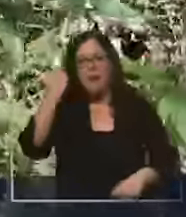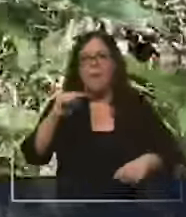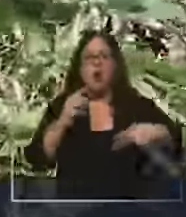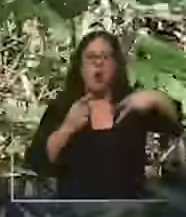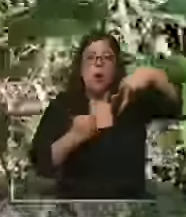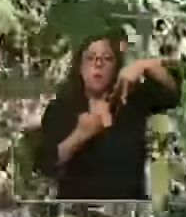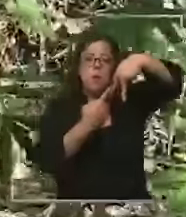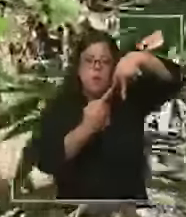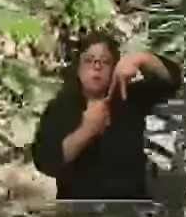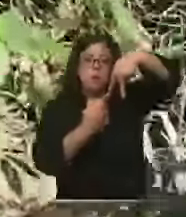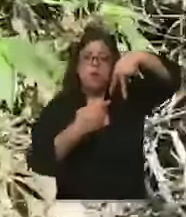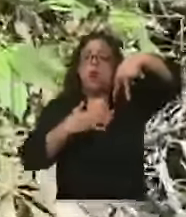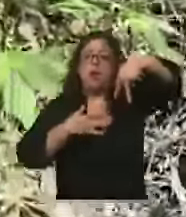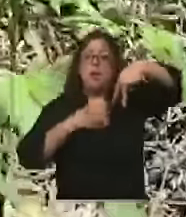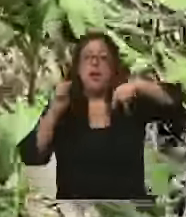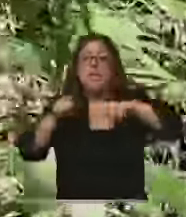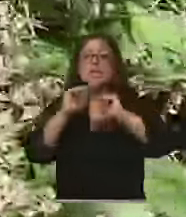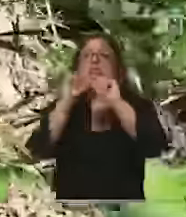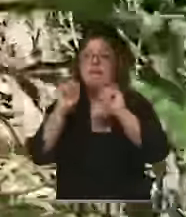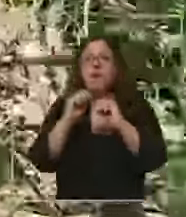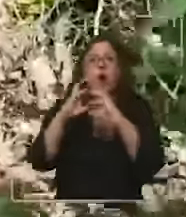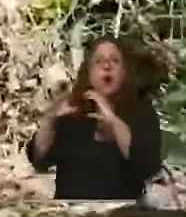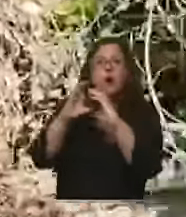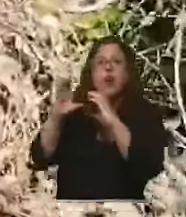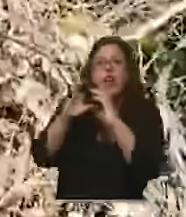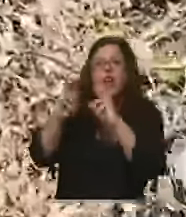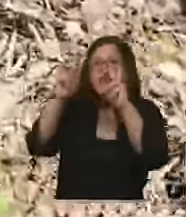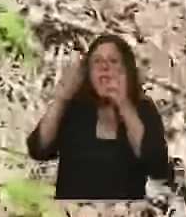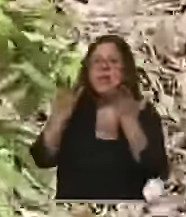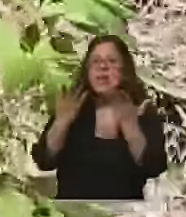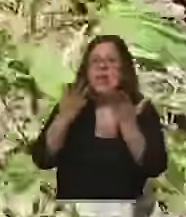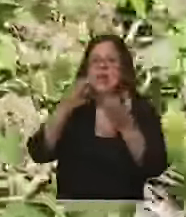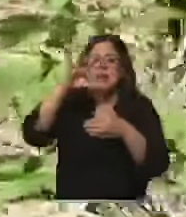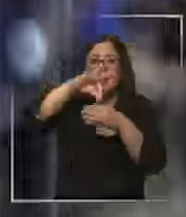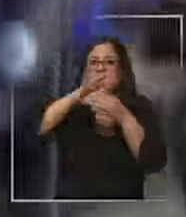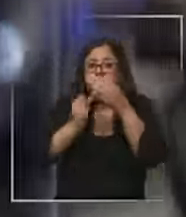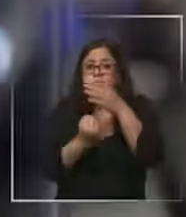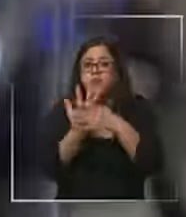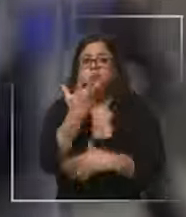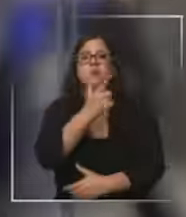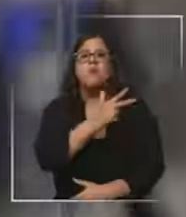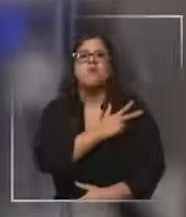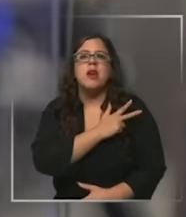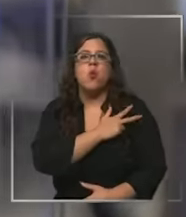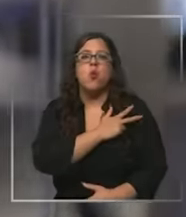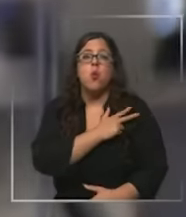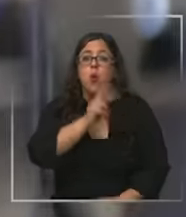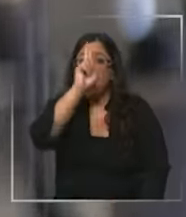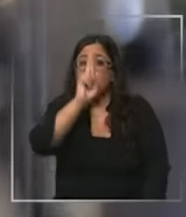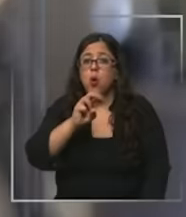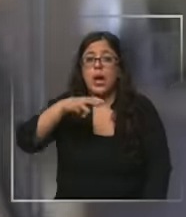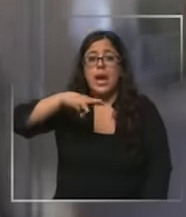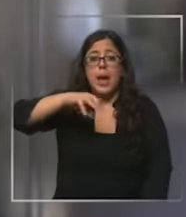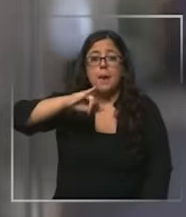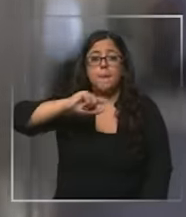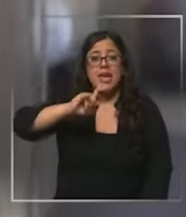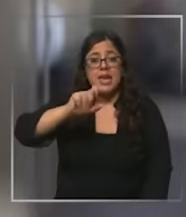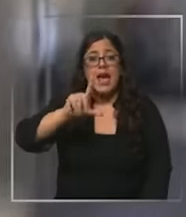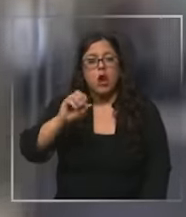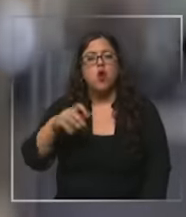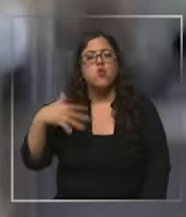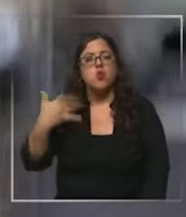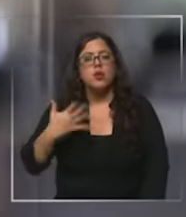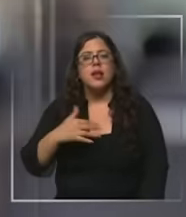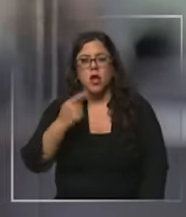de la canilla mía. Es la manera para comunicar el tamaño de las plantas de marihuana. Aquí el rol del Miguelo es clave. Conoce la tierra y